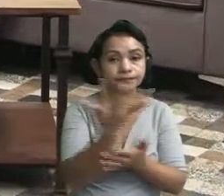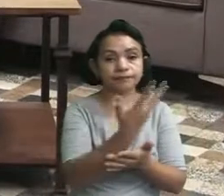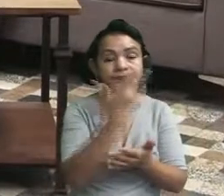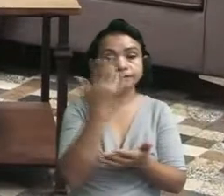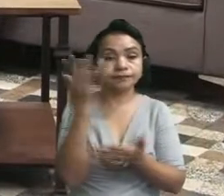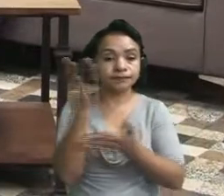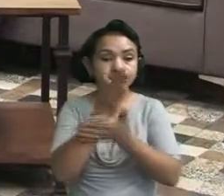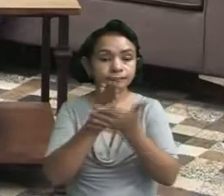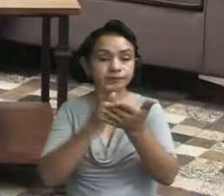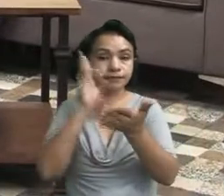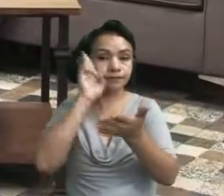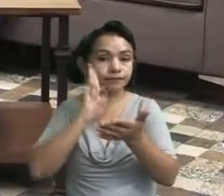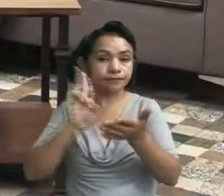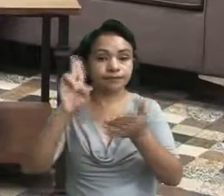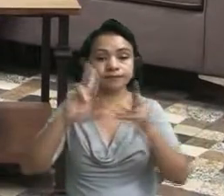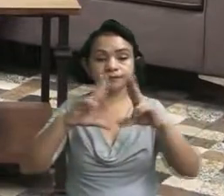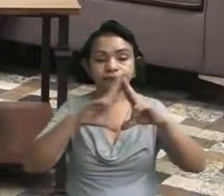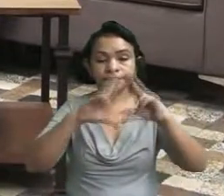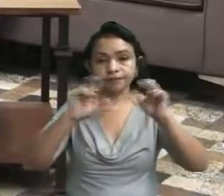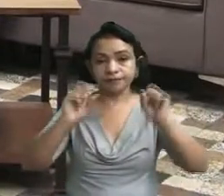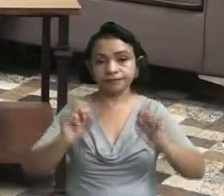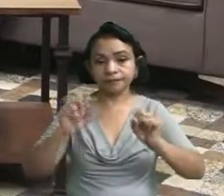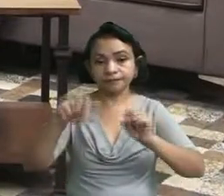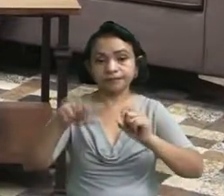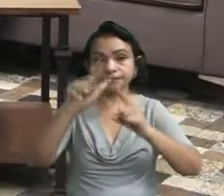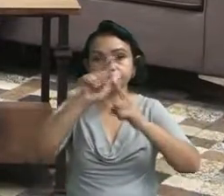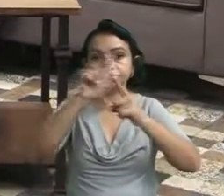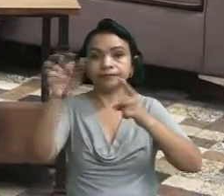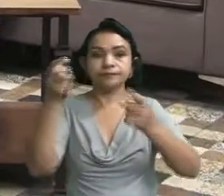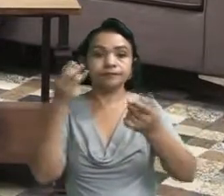por estar con nosotros. Buenos días. Hoy estamos en el mes de mayo.